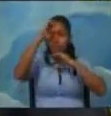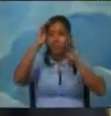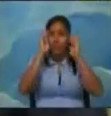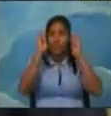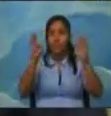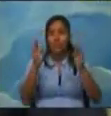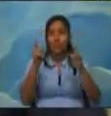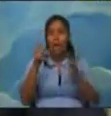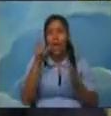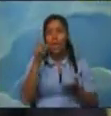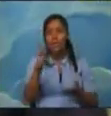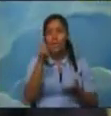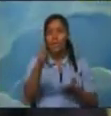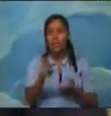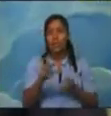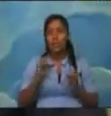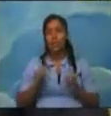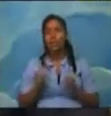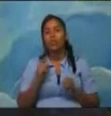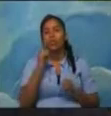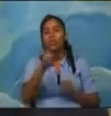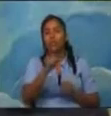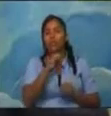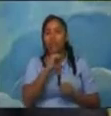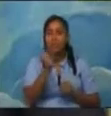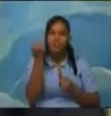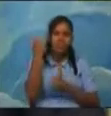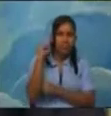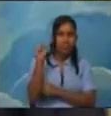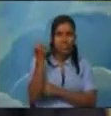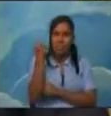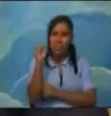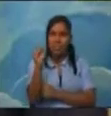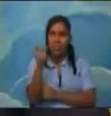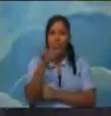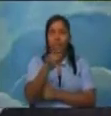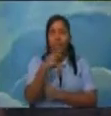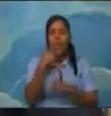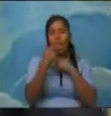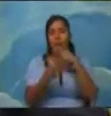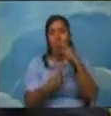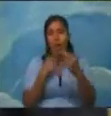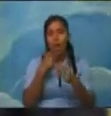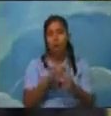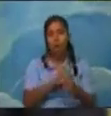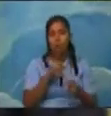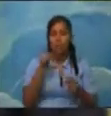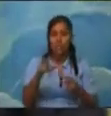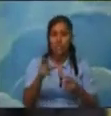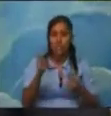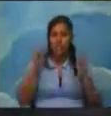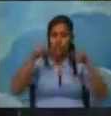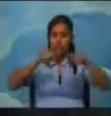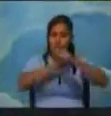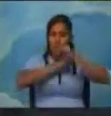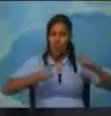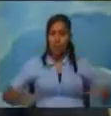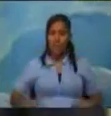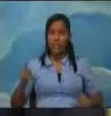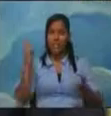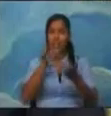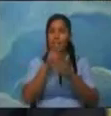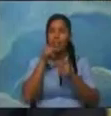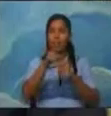atención a la enseñanza o usted es indiferente a esa voz que está saliendo desde acá, desde Guanare, que está llegando